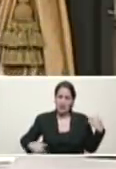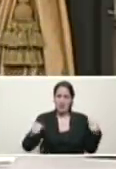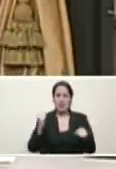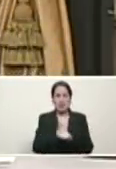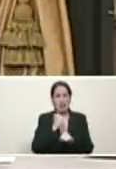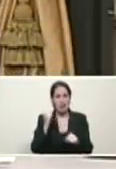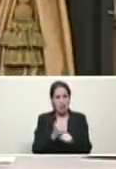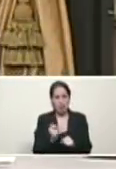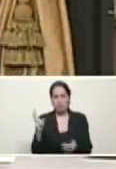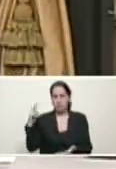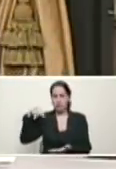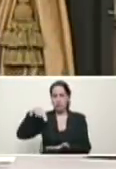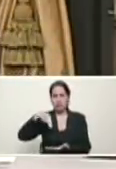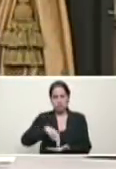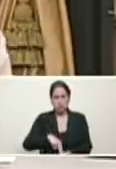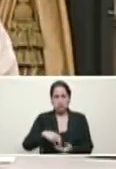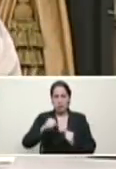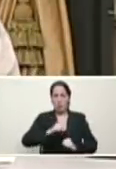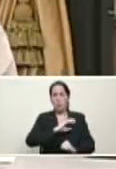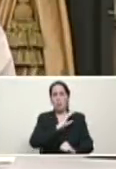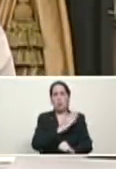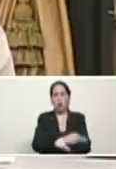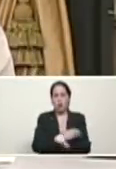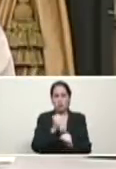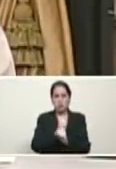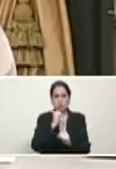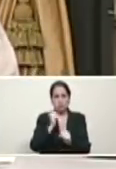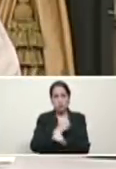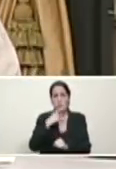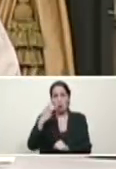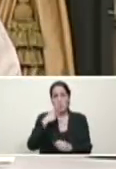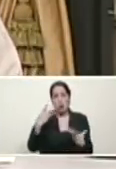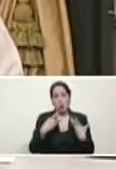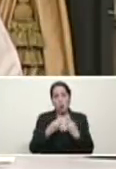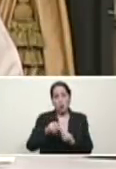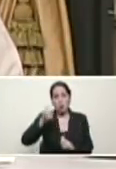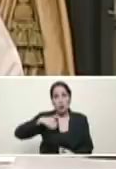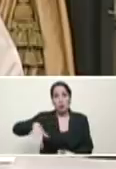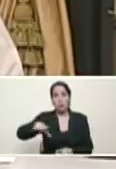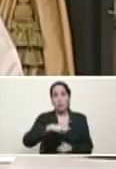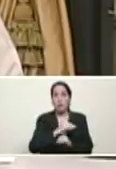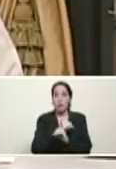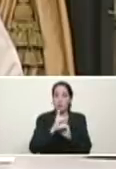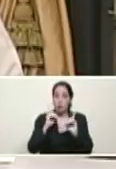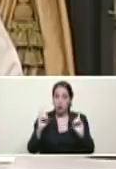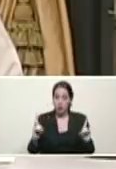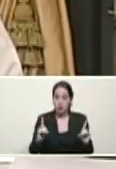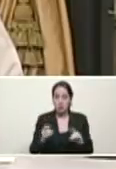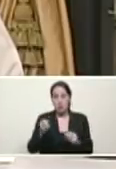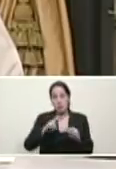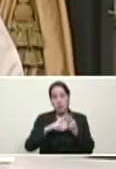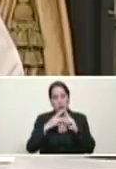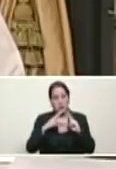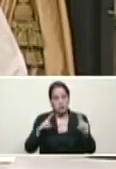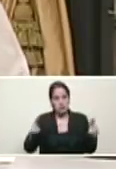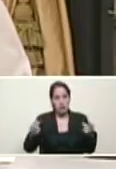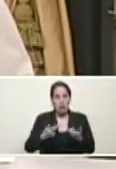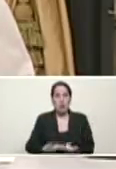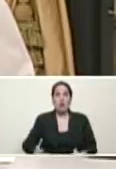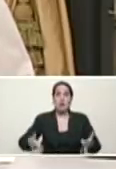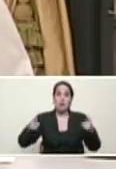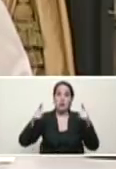pie en pleno ejercicio del poder político en Venezuela, junto al pueblo, en democracia, en paz y en